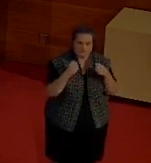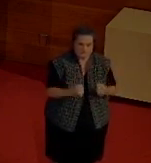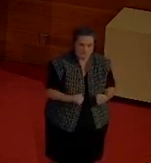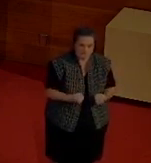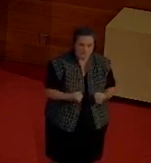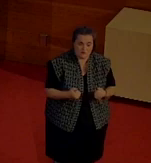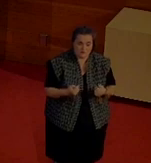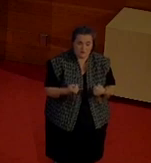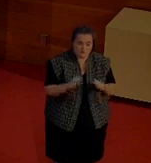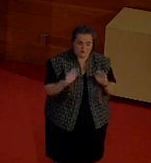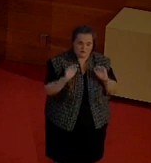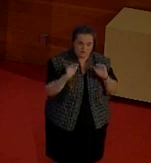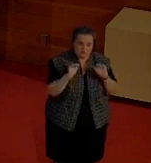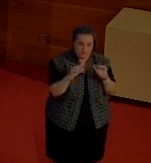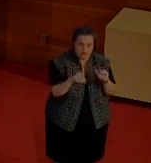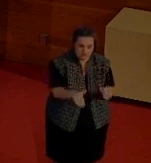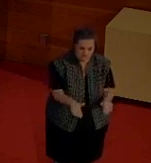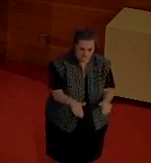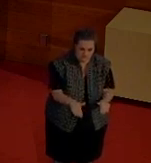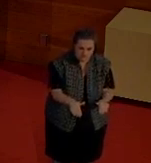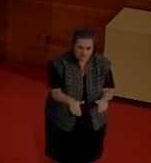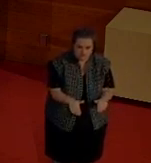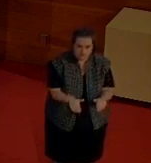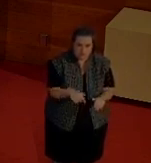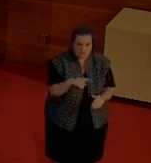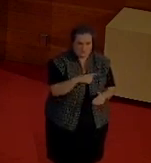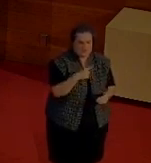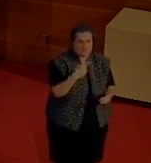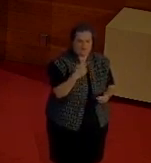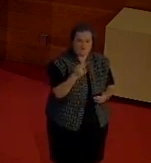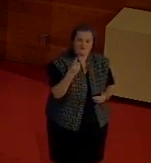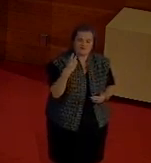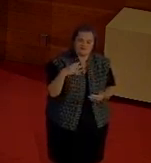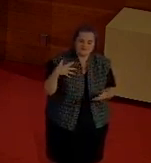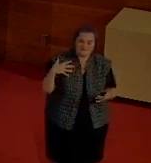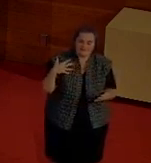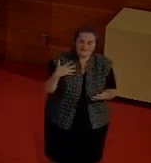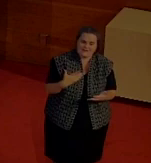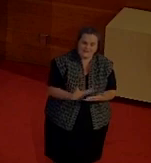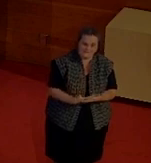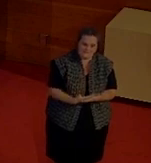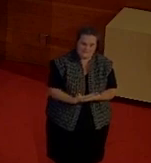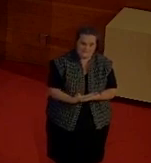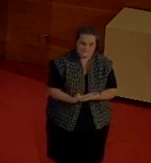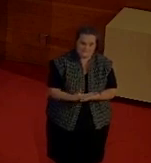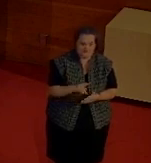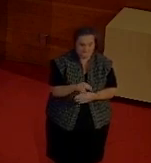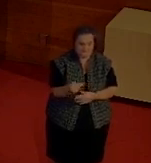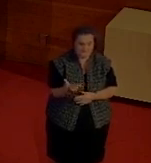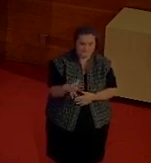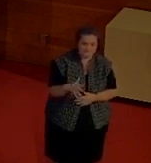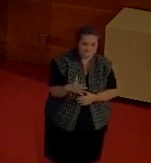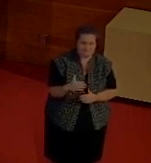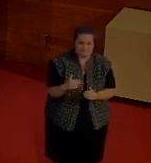debilitando en la medida en la que desde ele año 2013 hasta hoy las cosas no le han ido excesivamente bien y ha bajado sus niveles